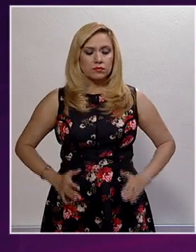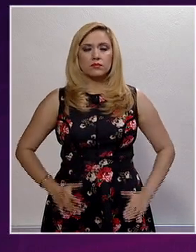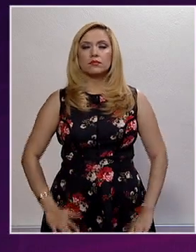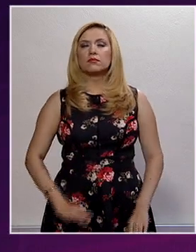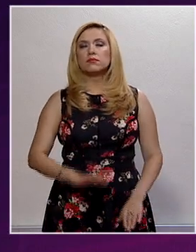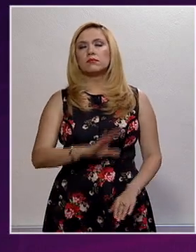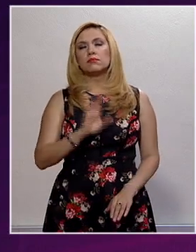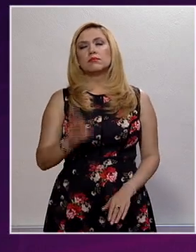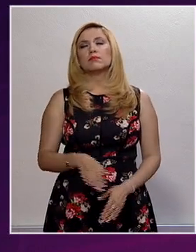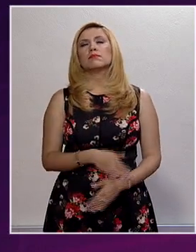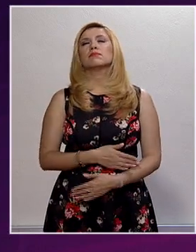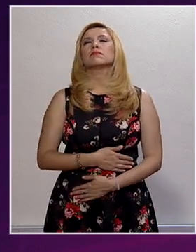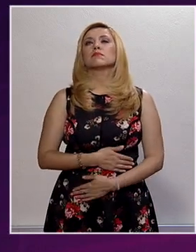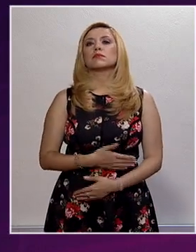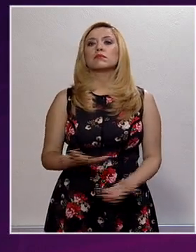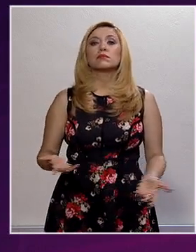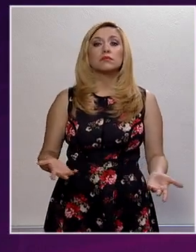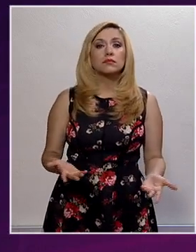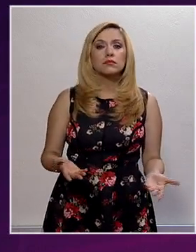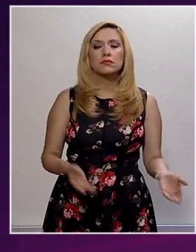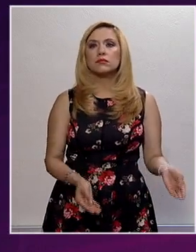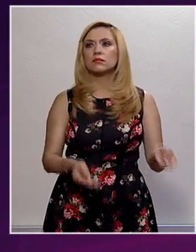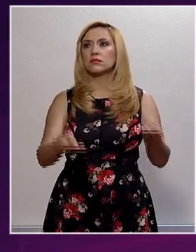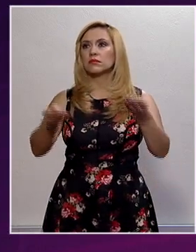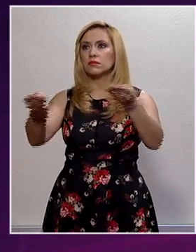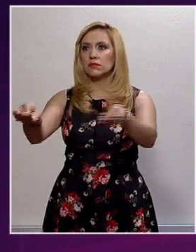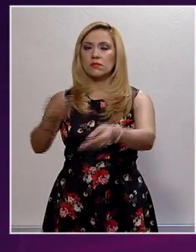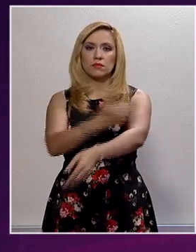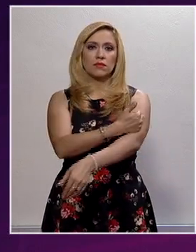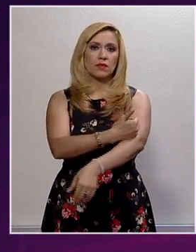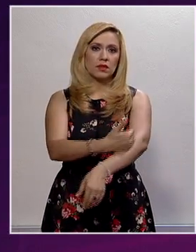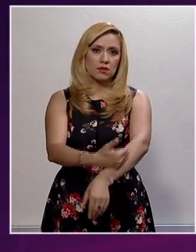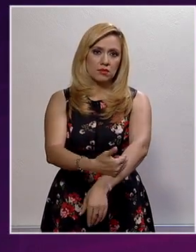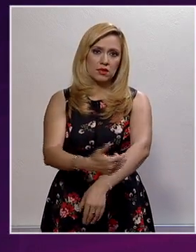la información y la entrega de los restos.